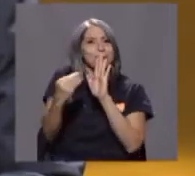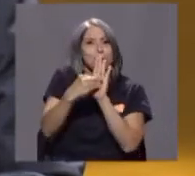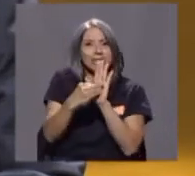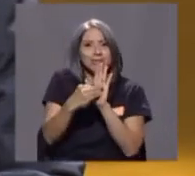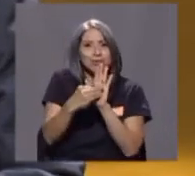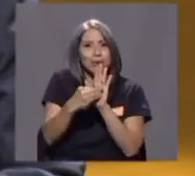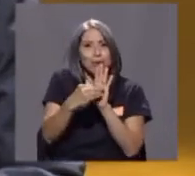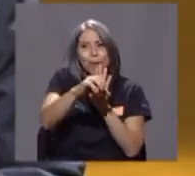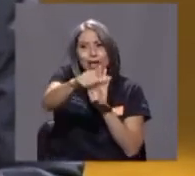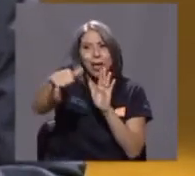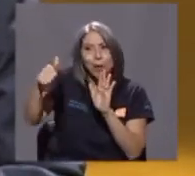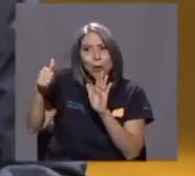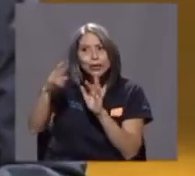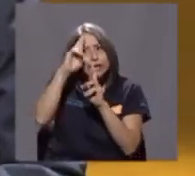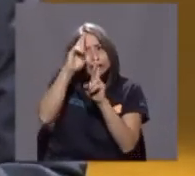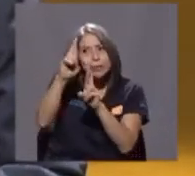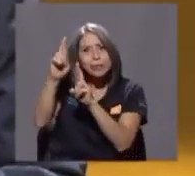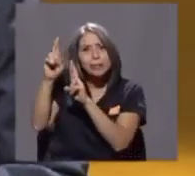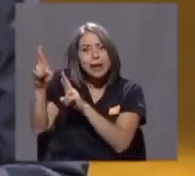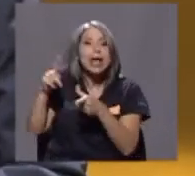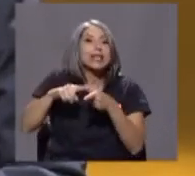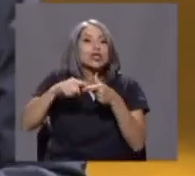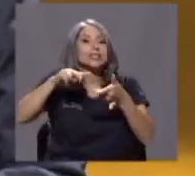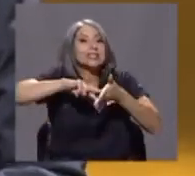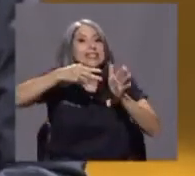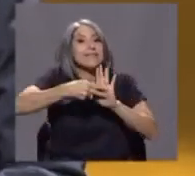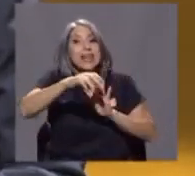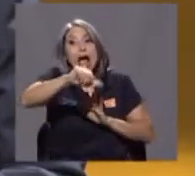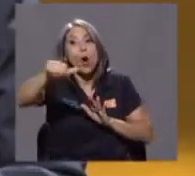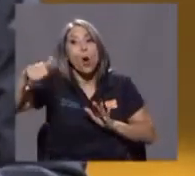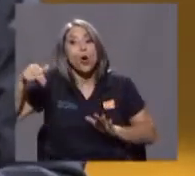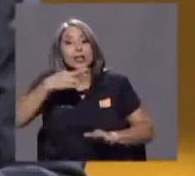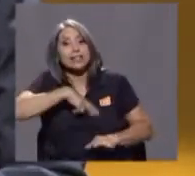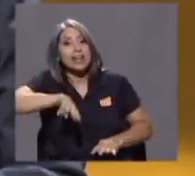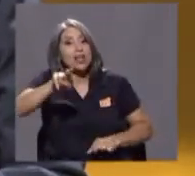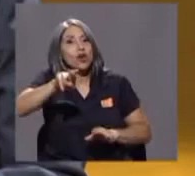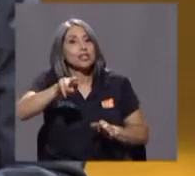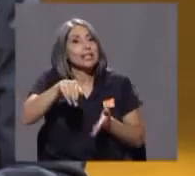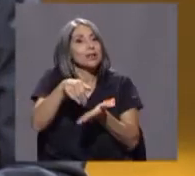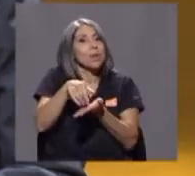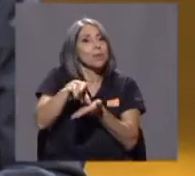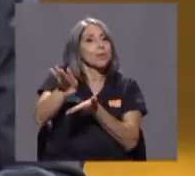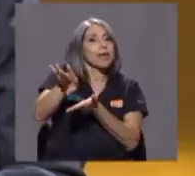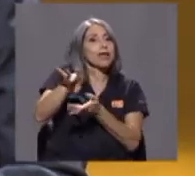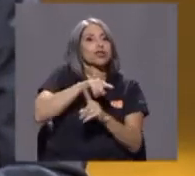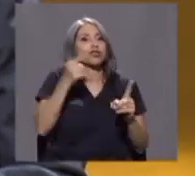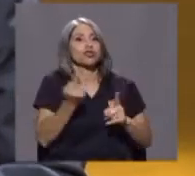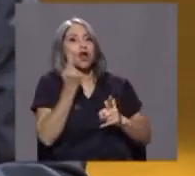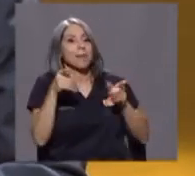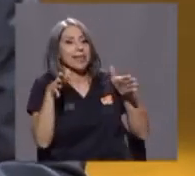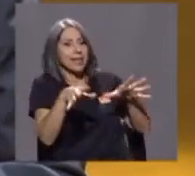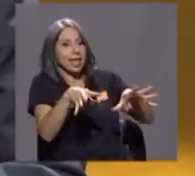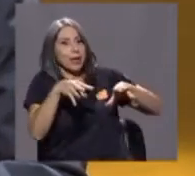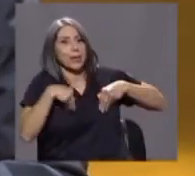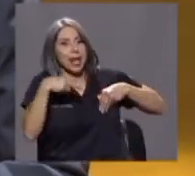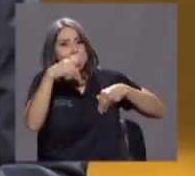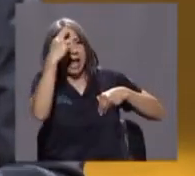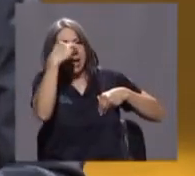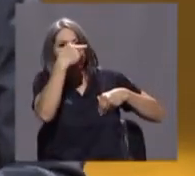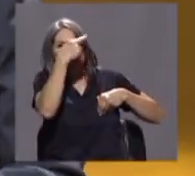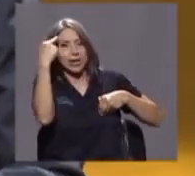con lo cual había una exclusión total de cualquier religión que no fuera la católica. Ese es un punto